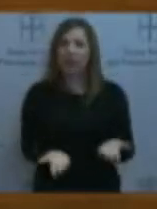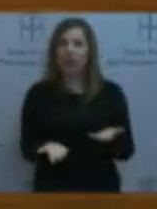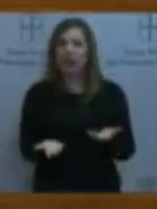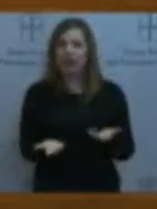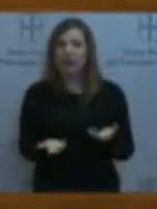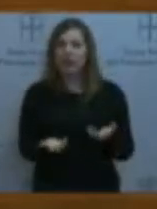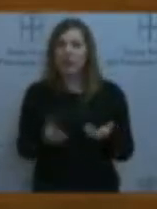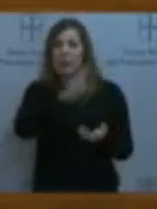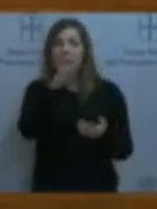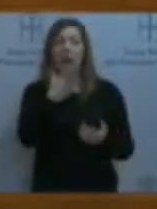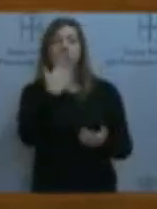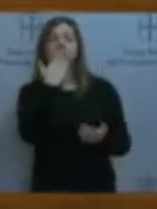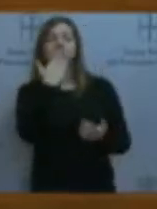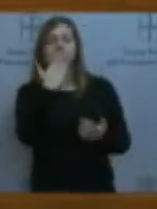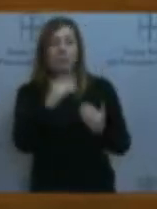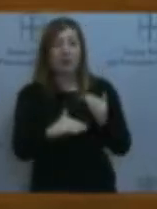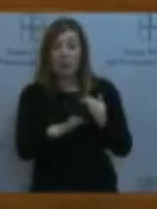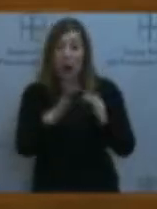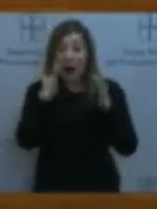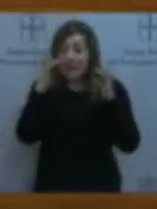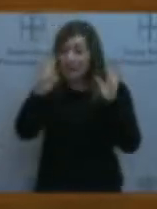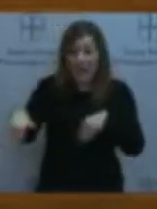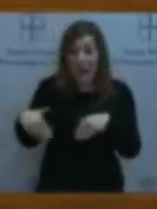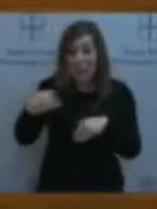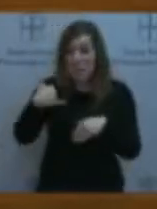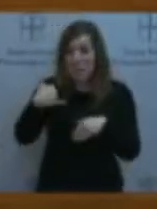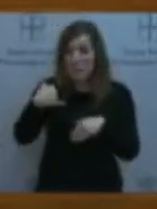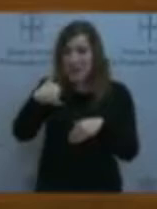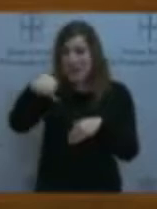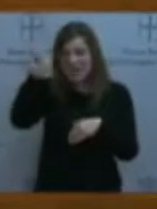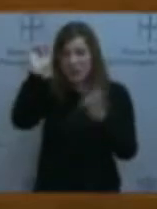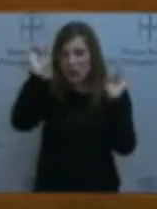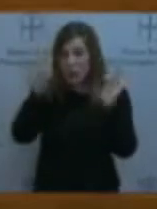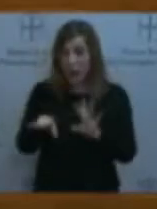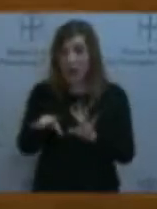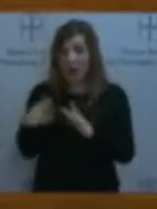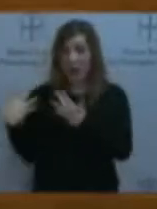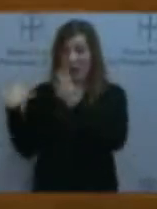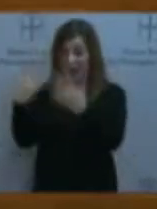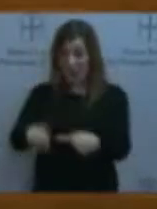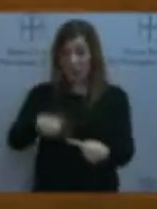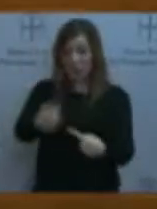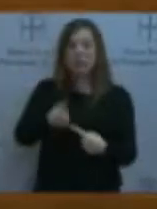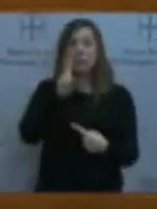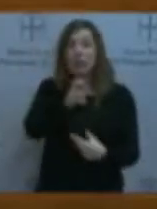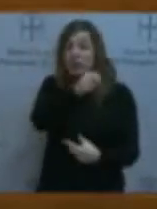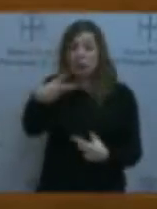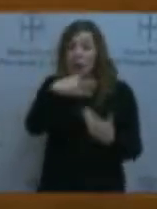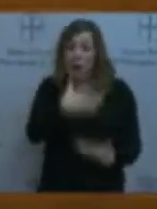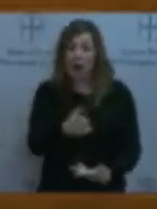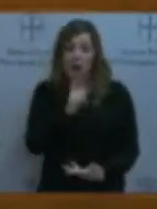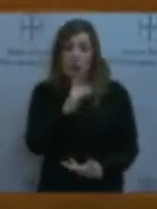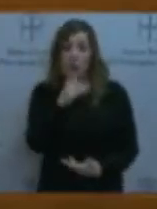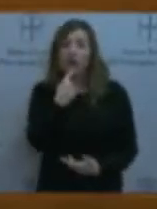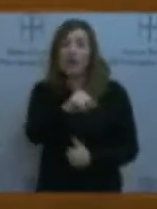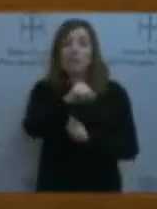parecían menos ridículas y, sin embargo, eran igual de peligrosas. 10 años después ya vemos los resultados. Por ejemplo, decir que el paro